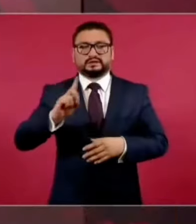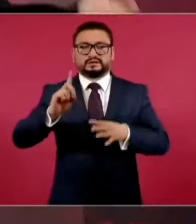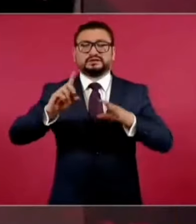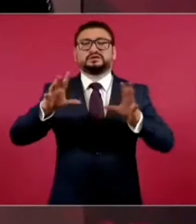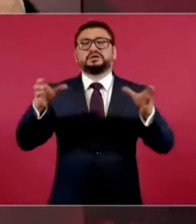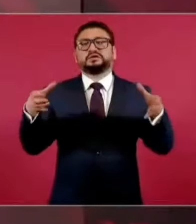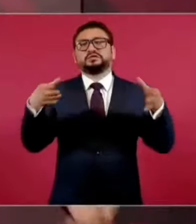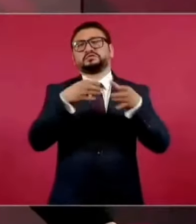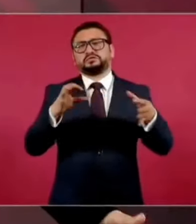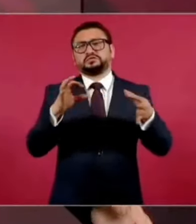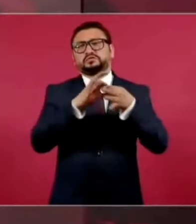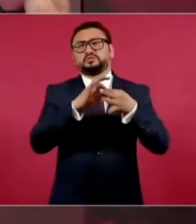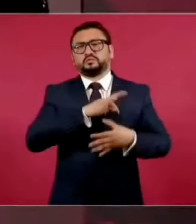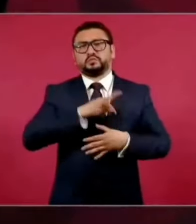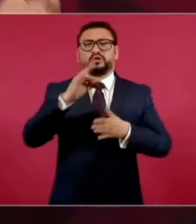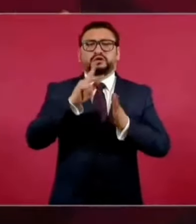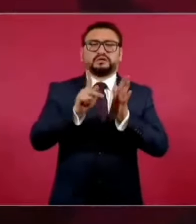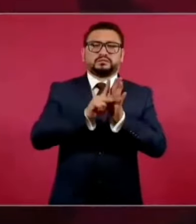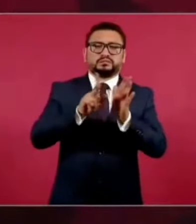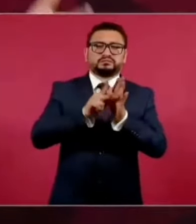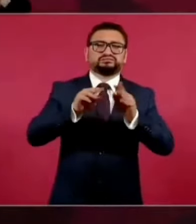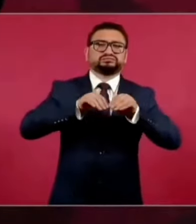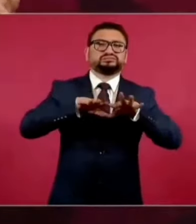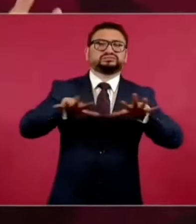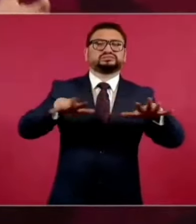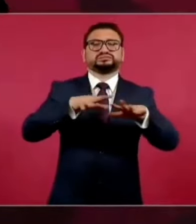utilizar medios electrónicos,